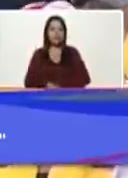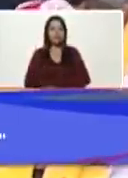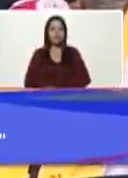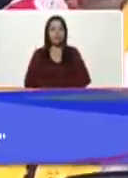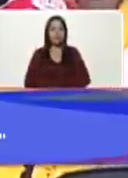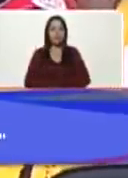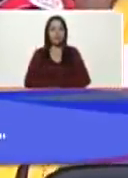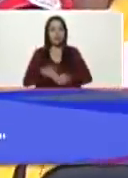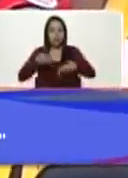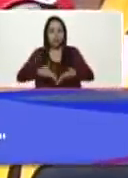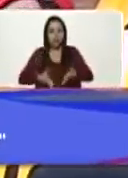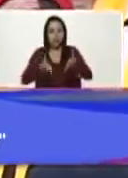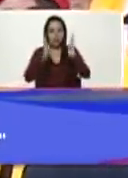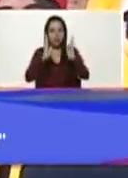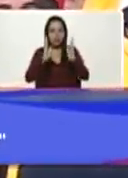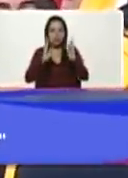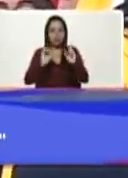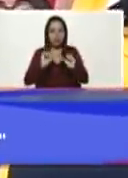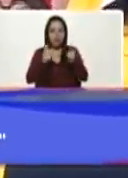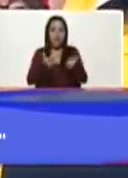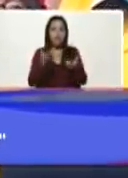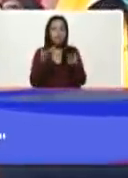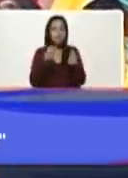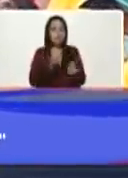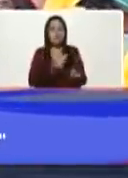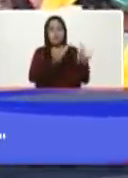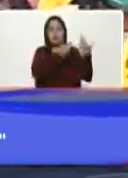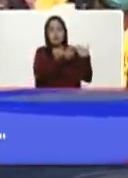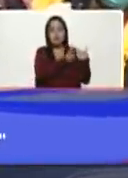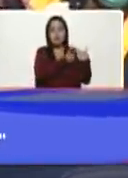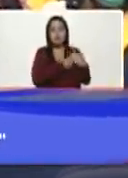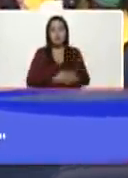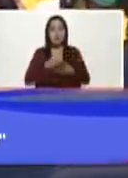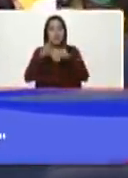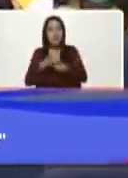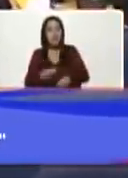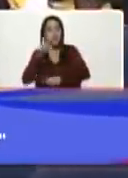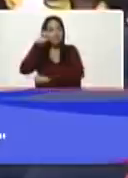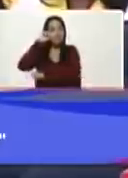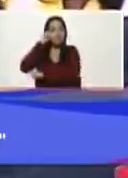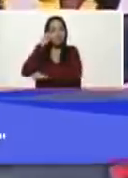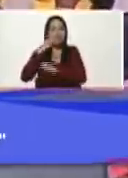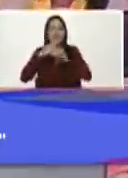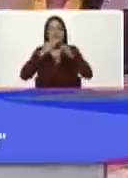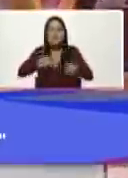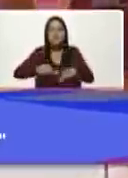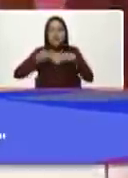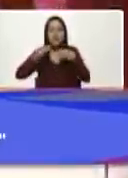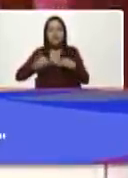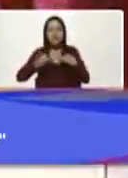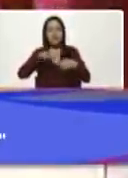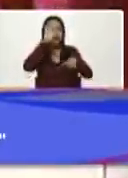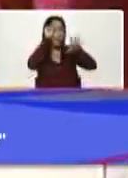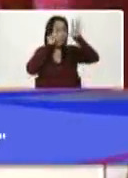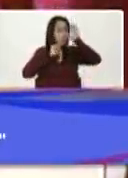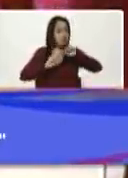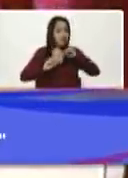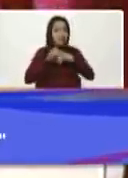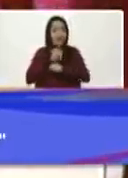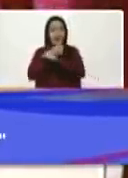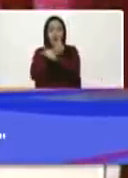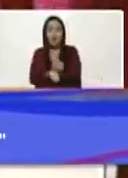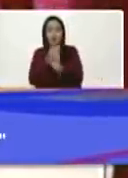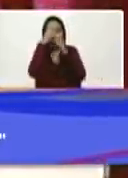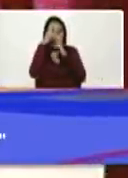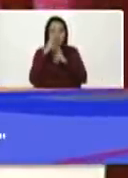recorrer viene cargado de mucha responsabilidad. Debemos recordar en todo momento lo aprendido: el amor y el